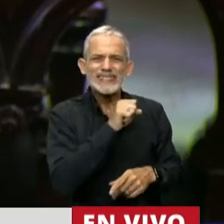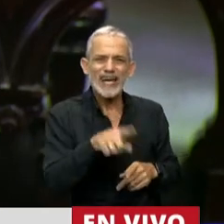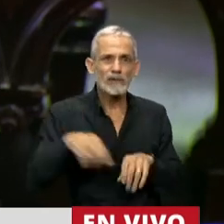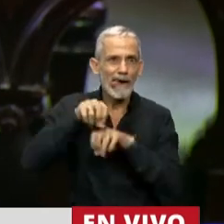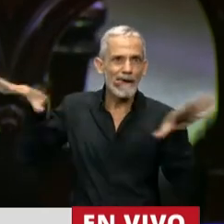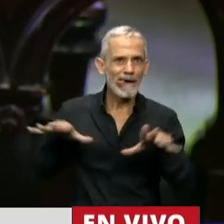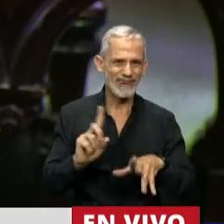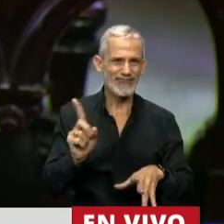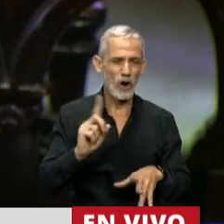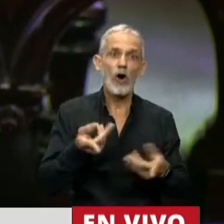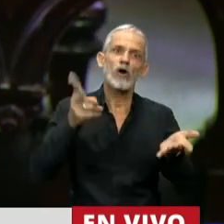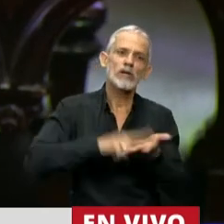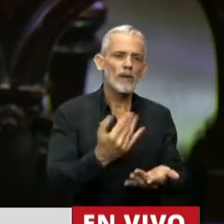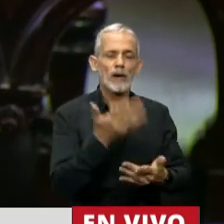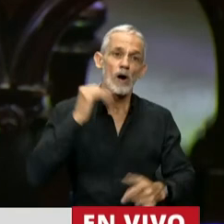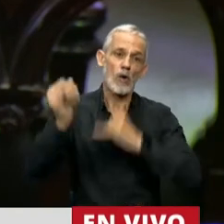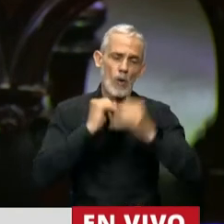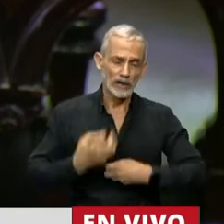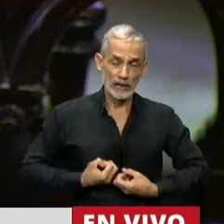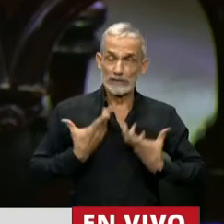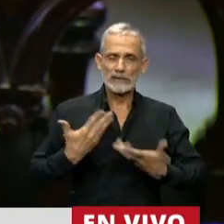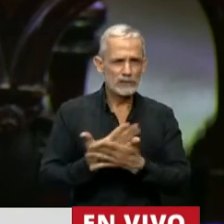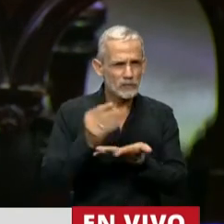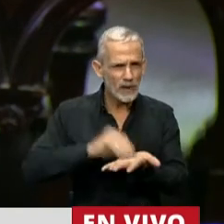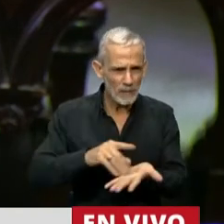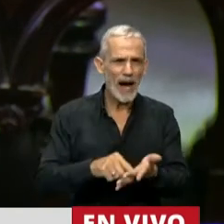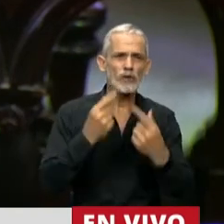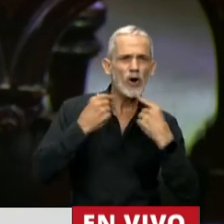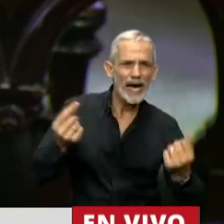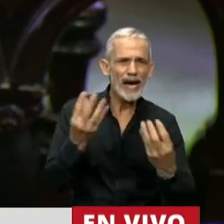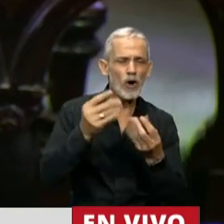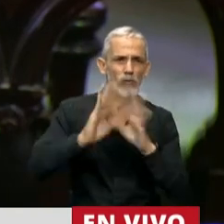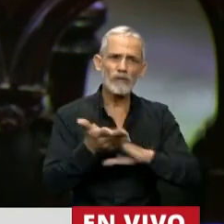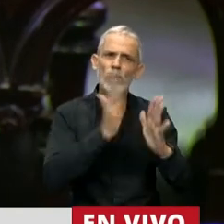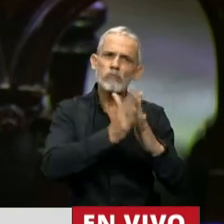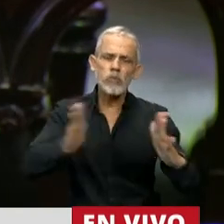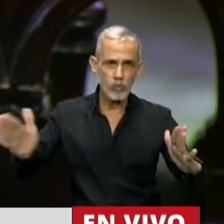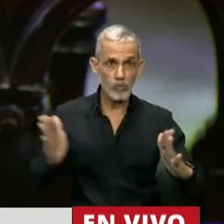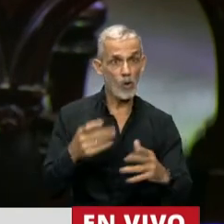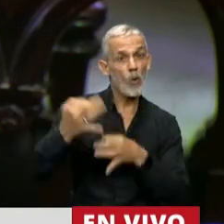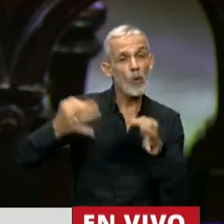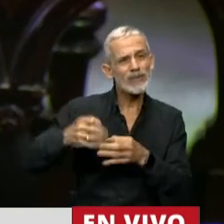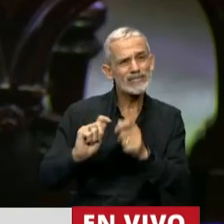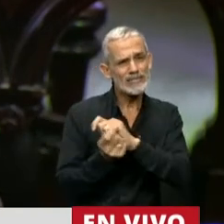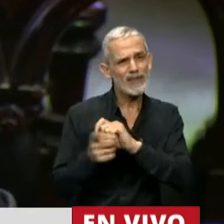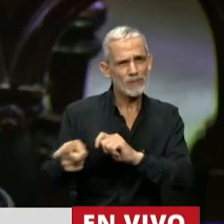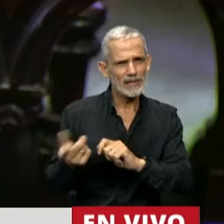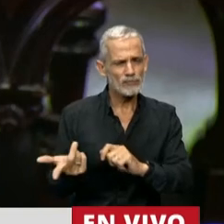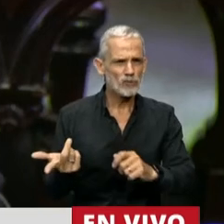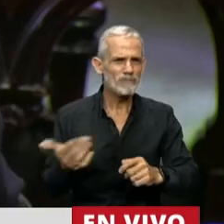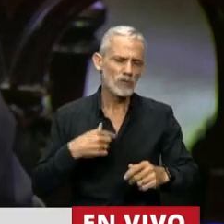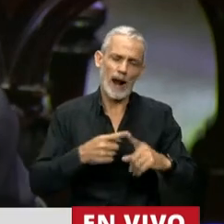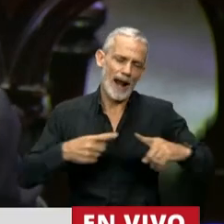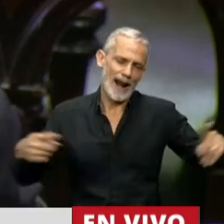la no revictimización, mecanismo de presentación de quejas, la adaptación de la justicia. Bueno, en definitiva, no